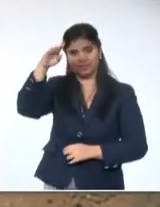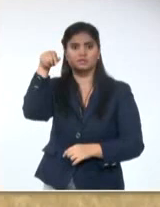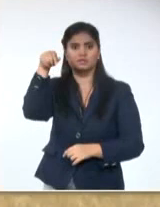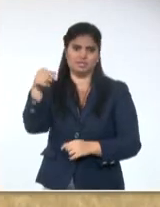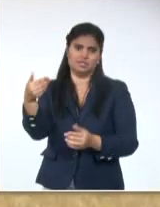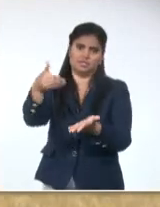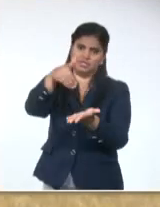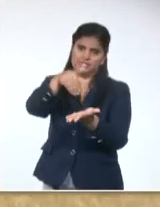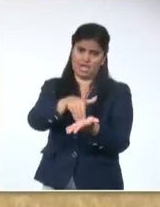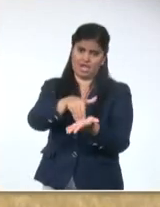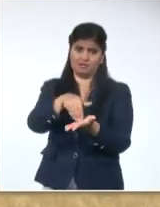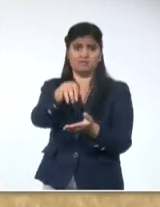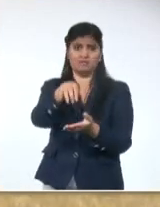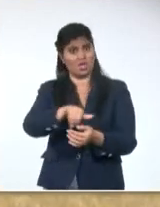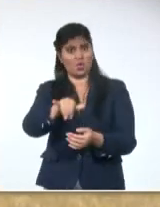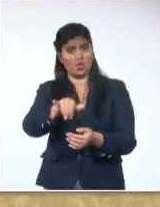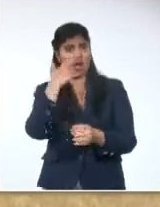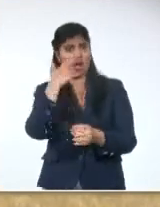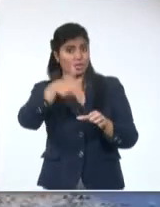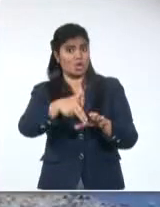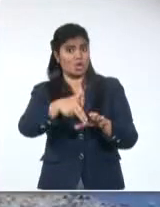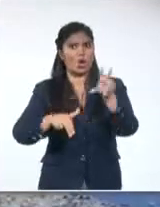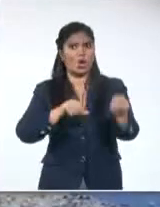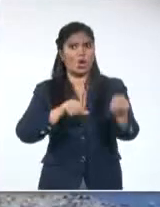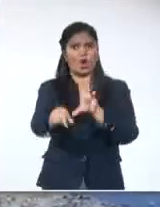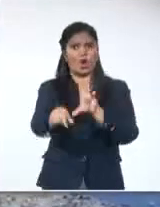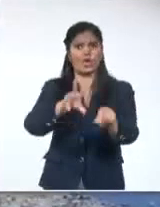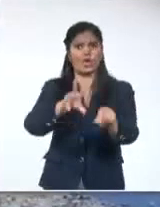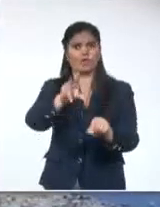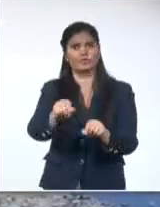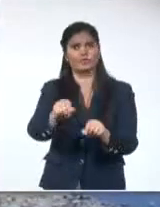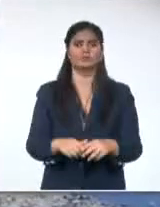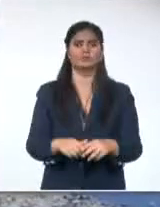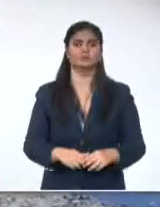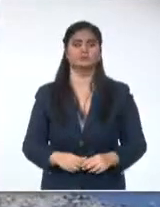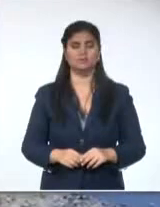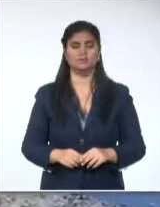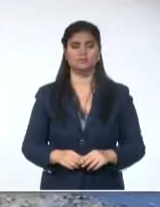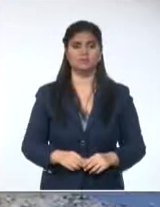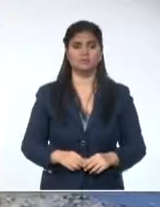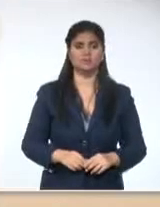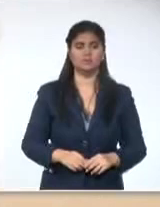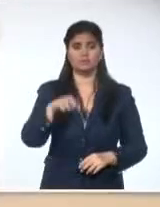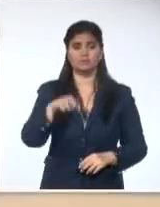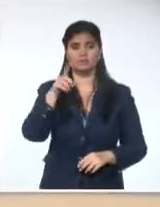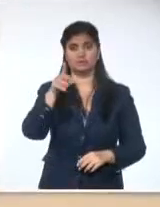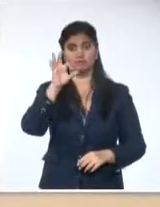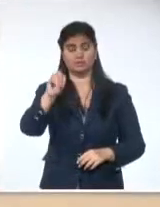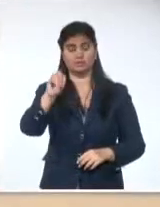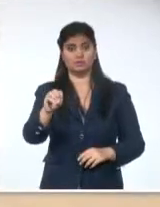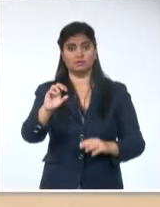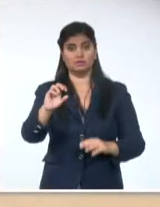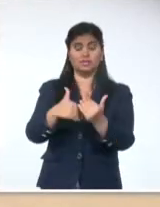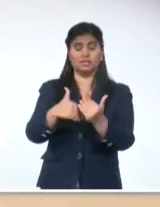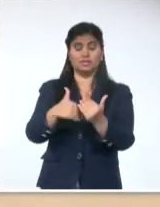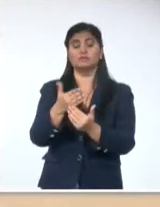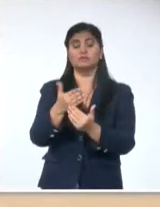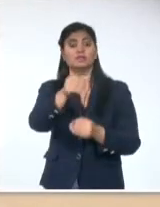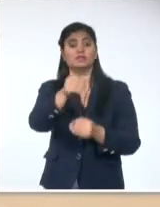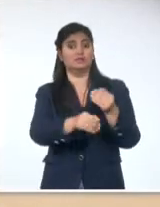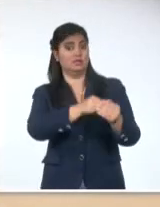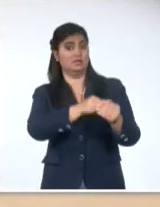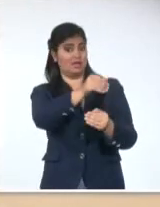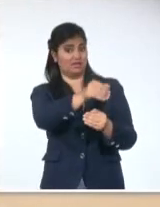alhualito debido a las consecuencias de los terremotos Estados Unidos anunció una extensión de 180 días a las sanciones contra Siria